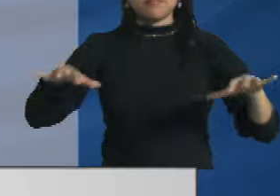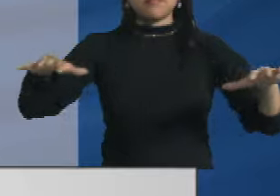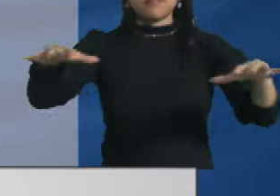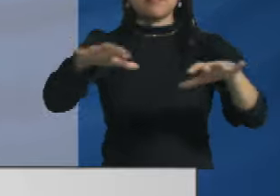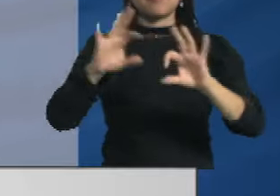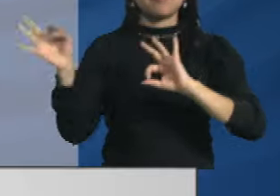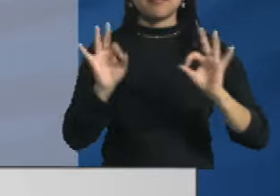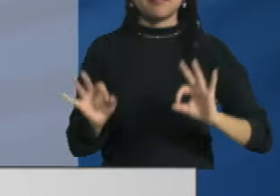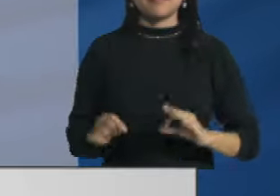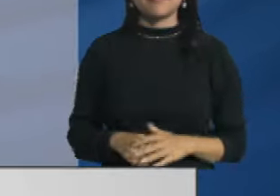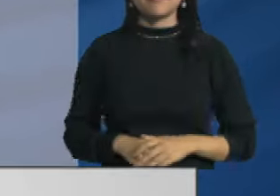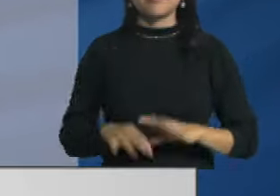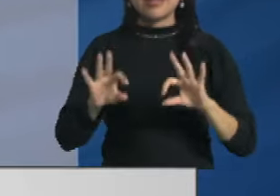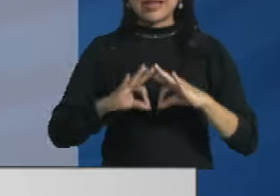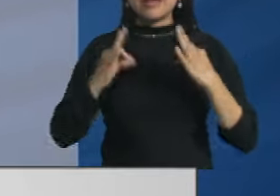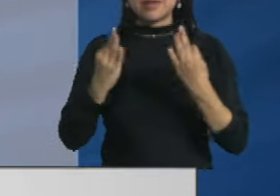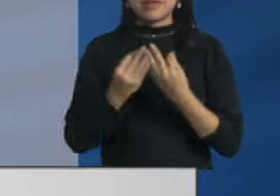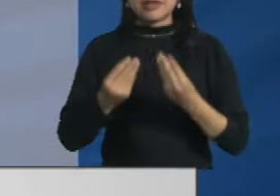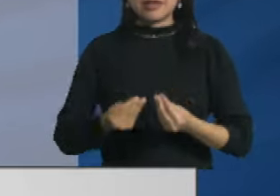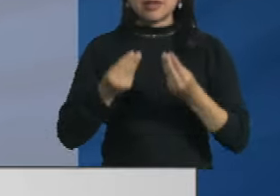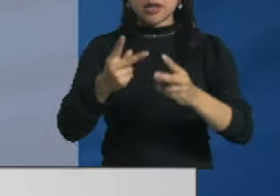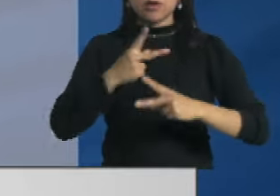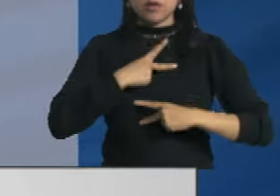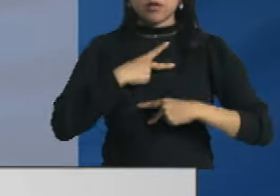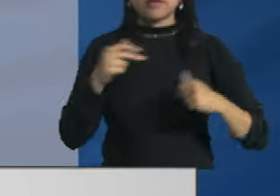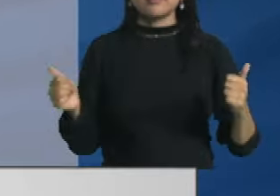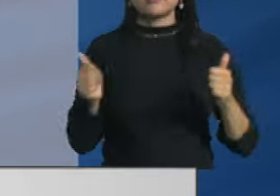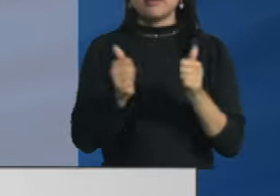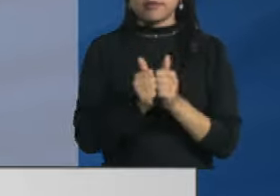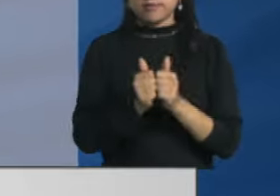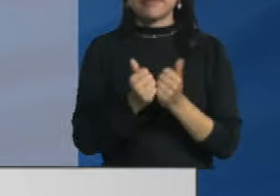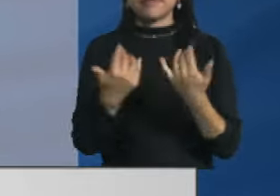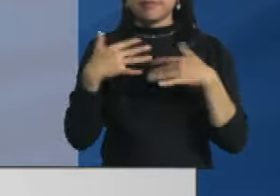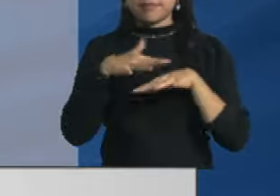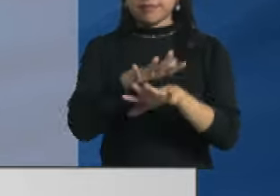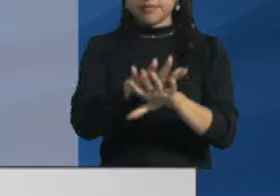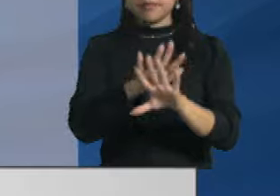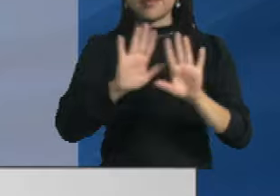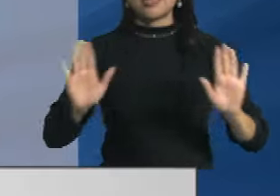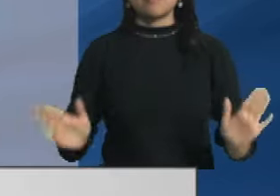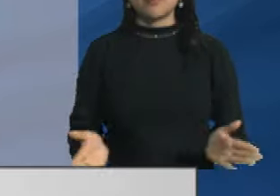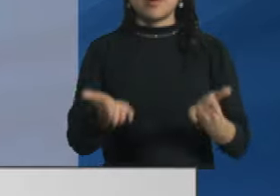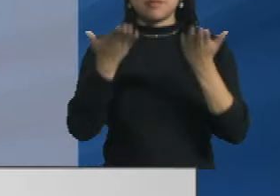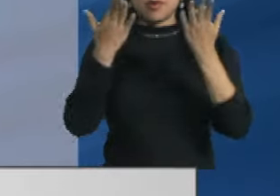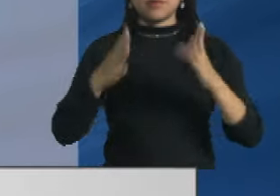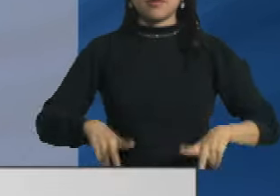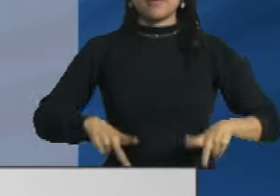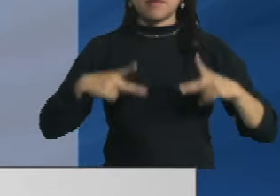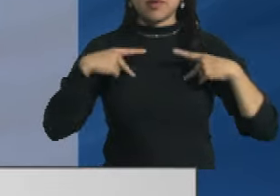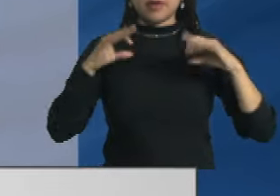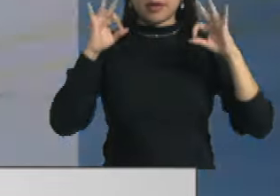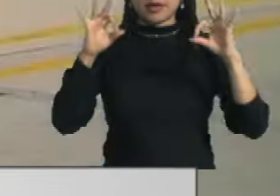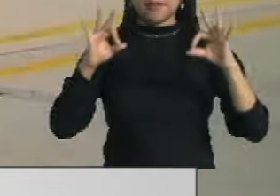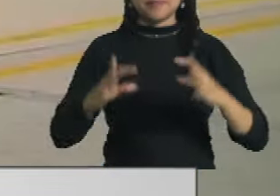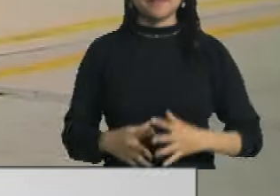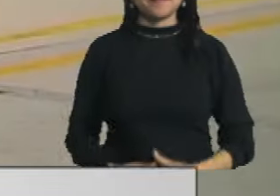las familias que se les entregaron títulos se les hará un acompañamiento integral para el mejoramiento de sus viviendas.